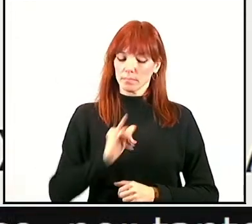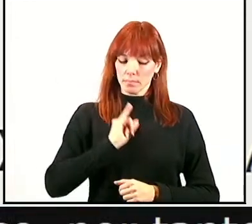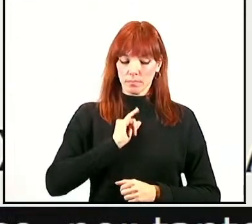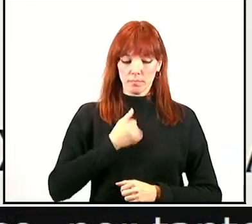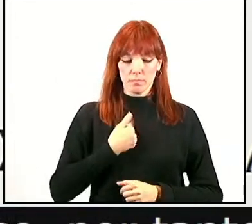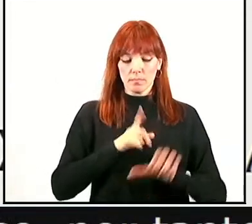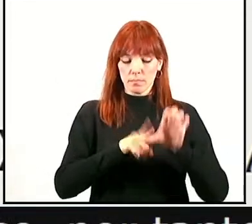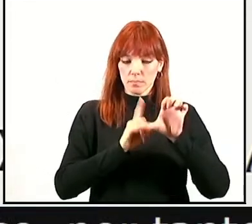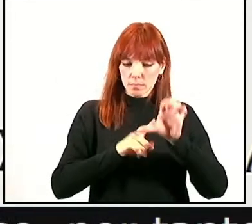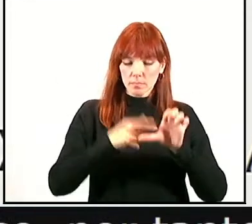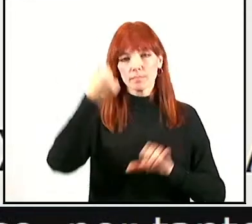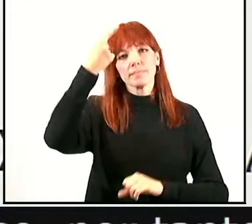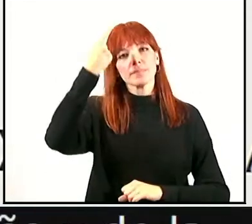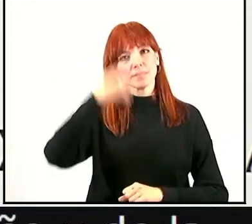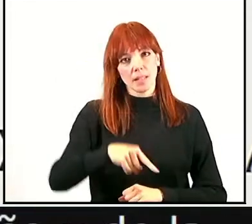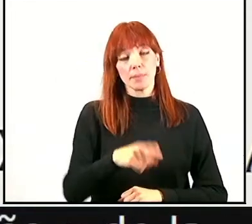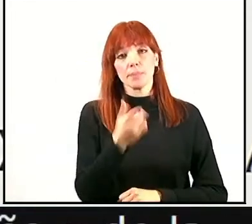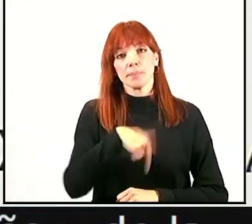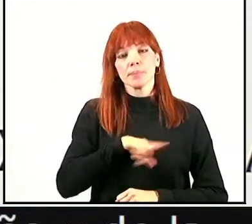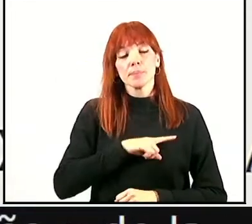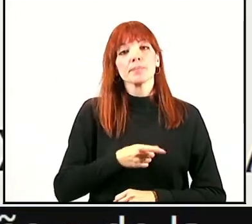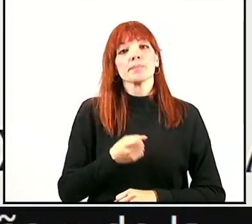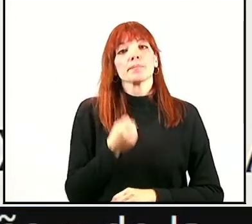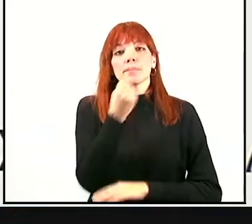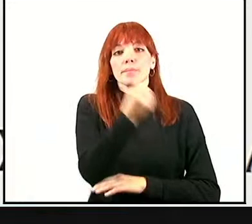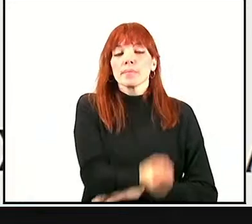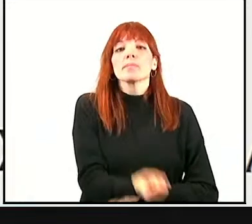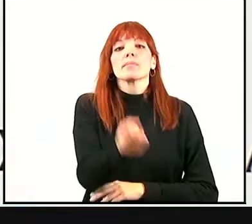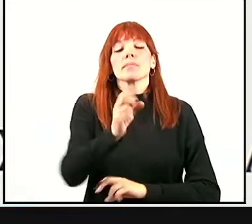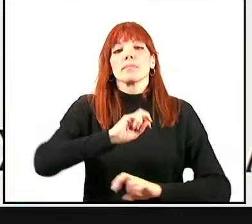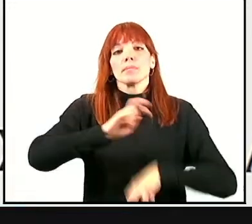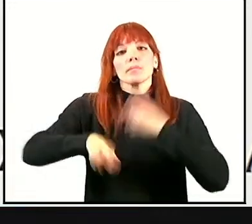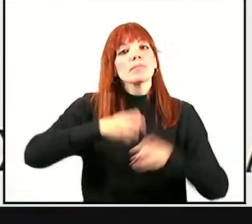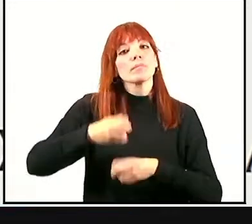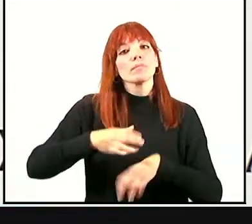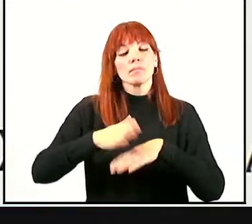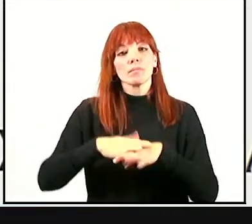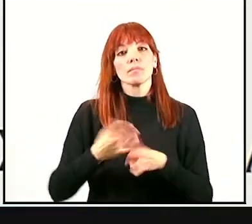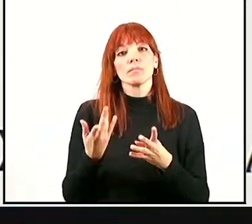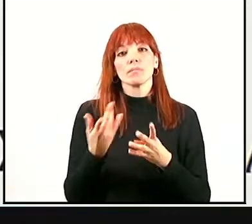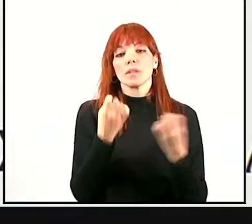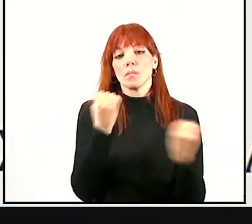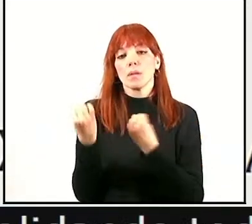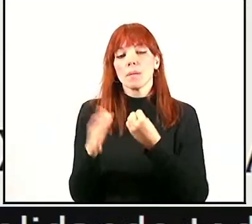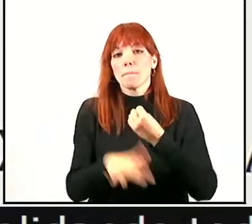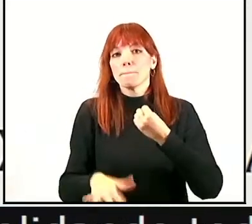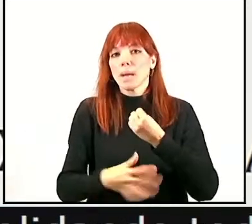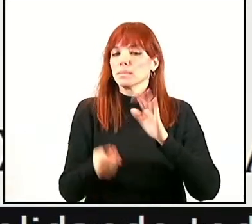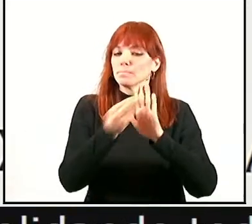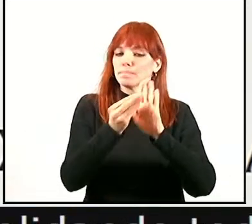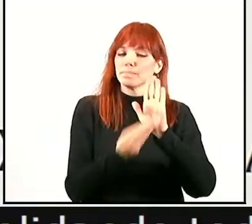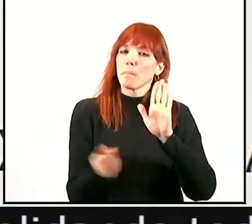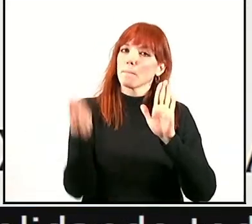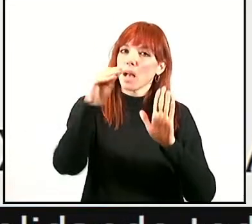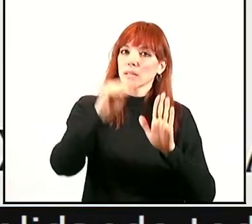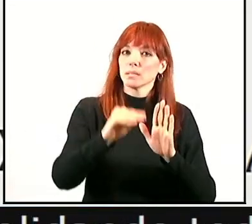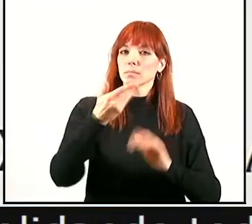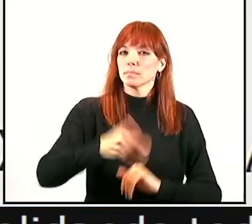y de la extremeña. Reforzamos la cooperación extremeña consolidando toda la arquitectura de la ICI y, lo que es más